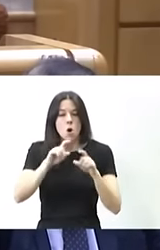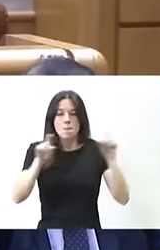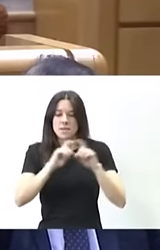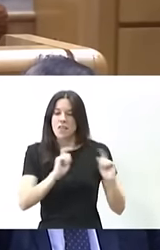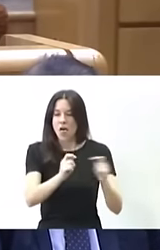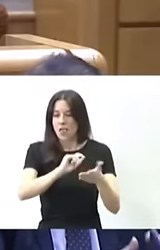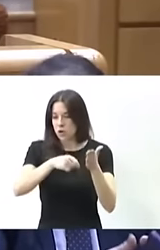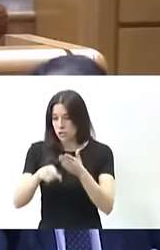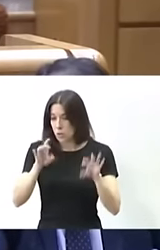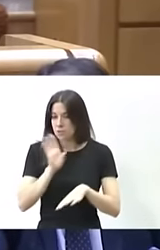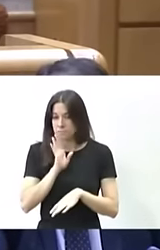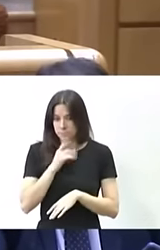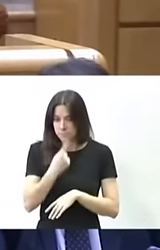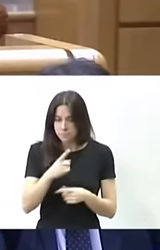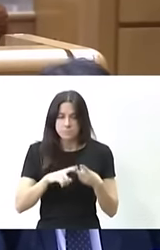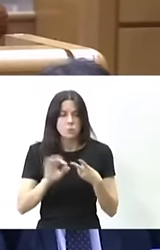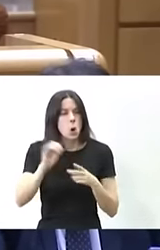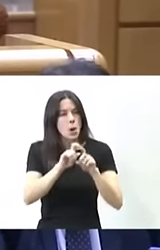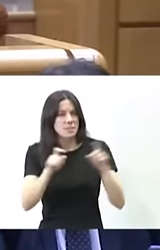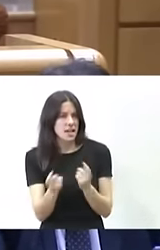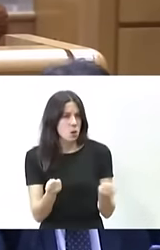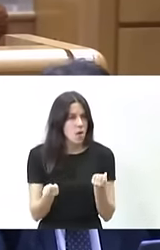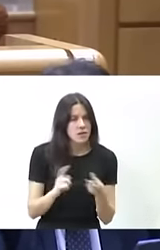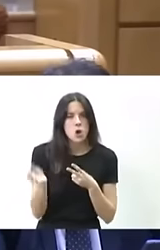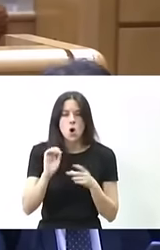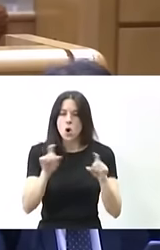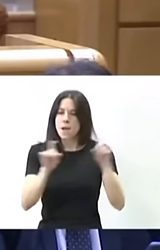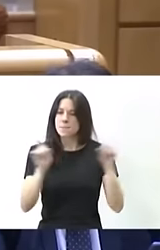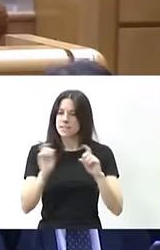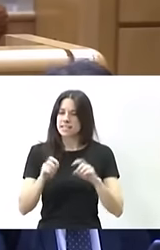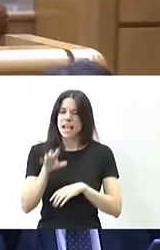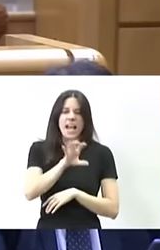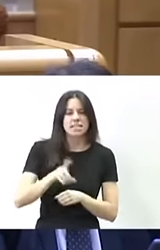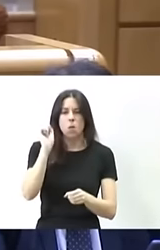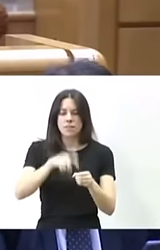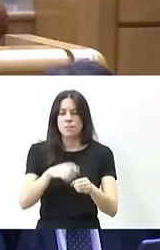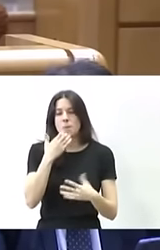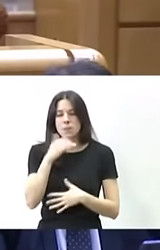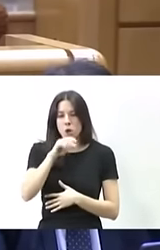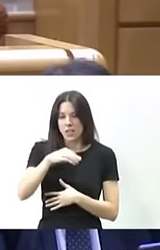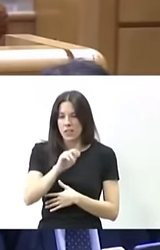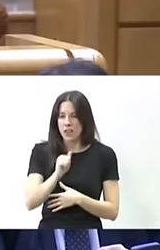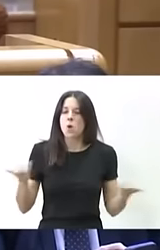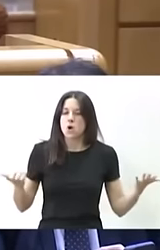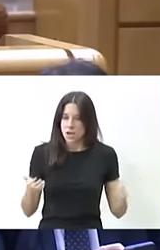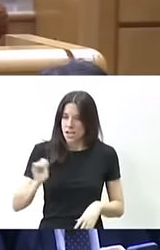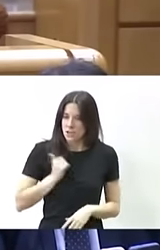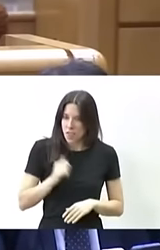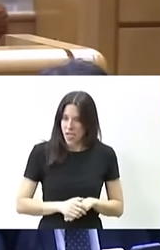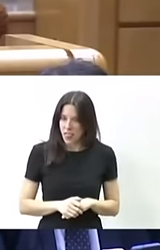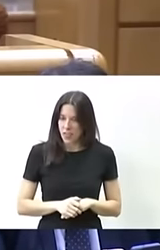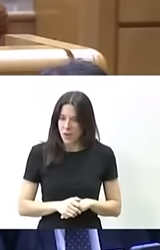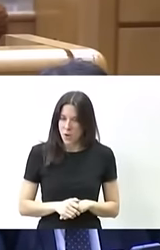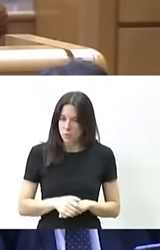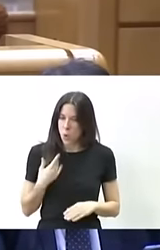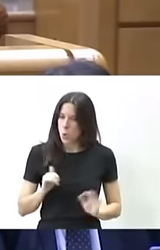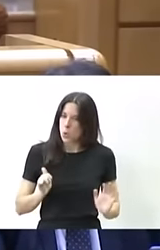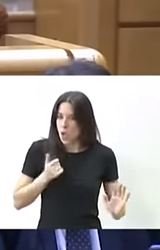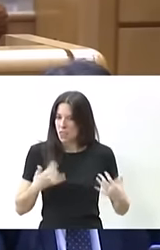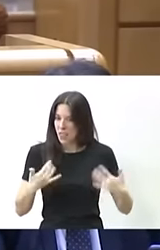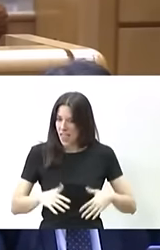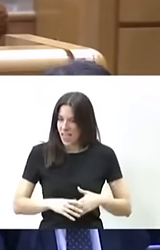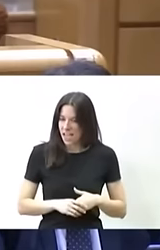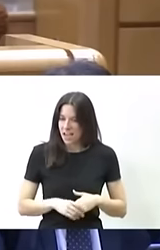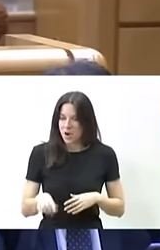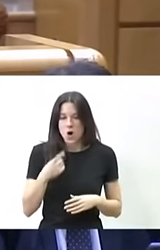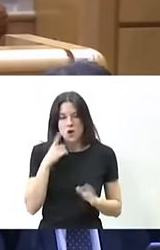referir, o empresas reguladas, o empresas participadas por el Estado como Indra? Oiga, qué casualidad, qué coincidencia, o quizás... ¿Qué sospechas como las que